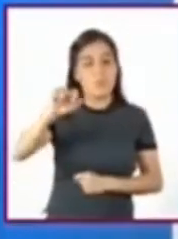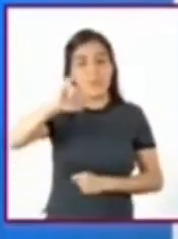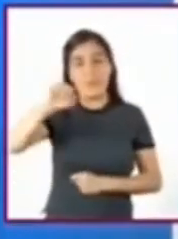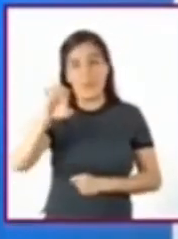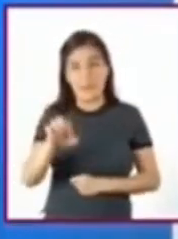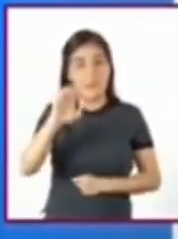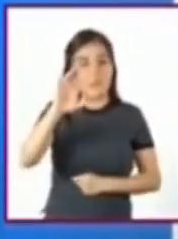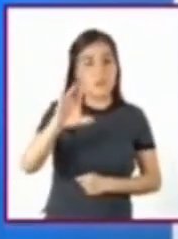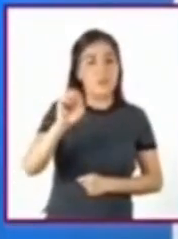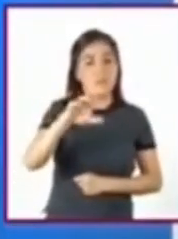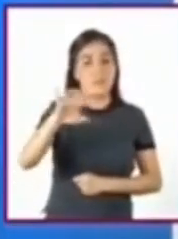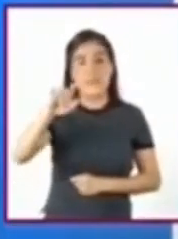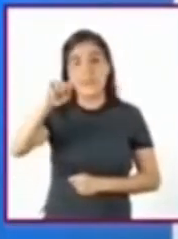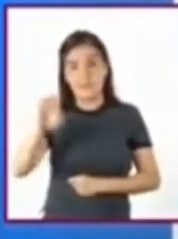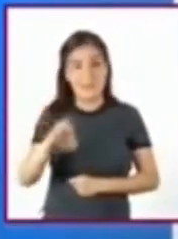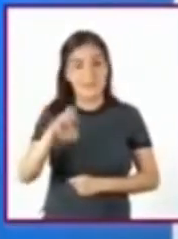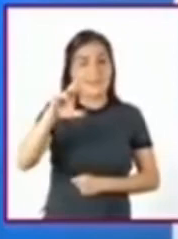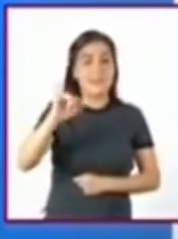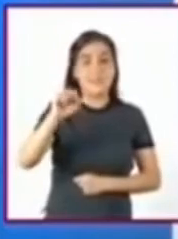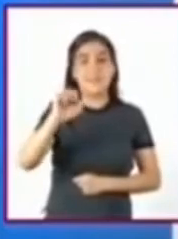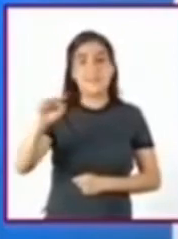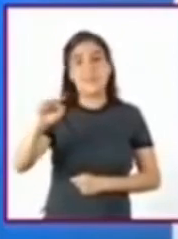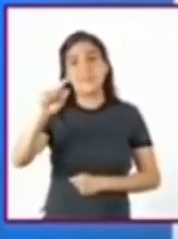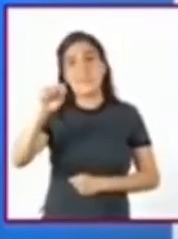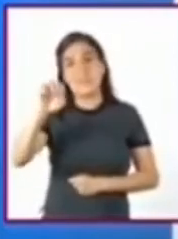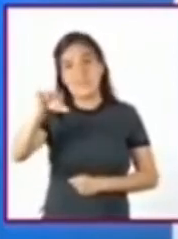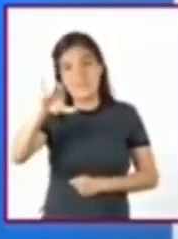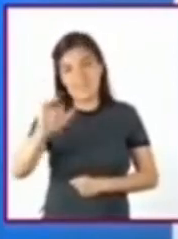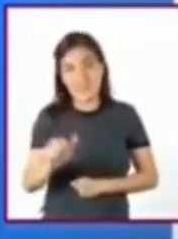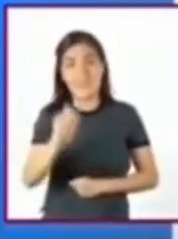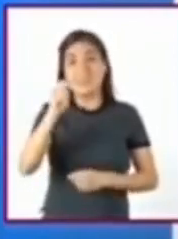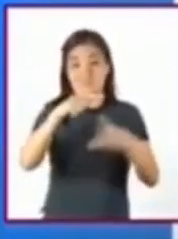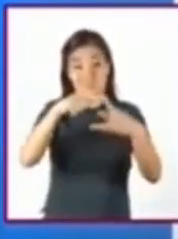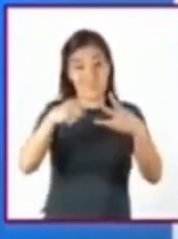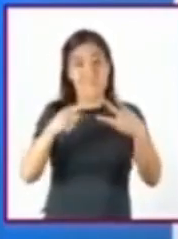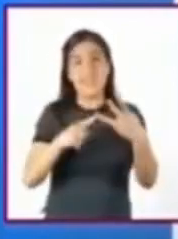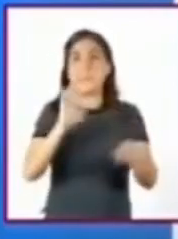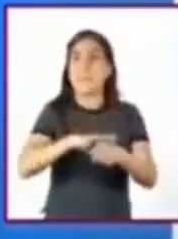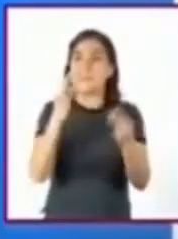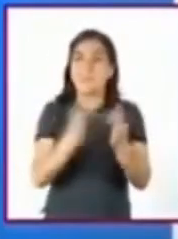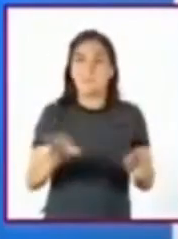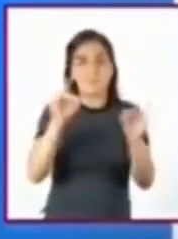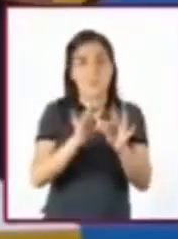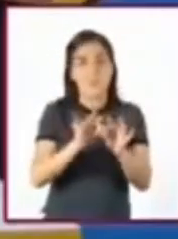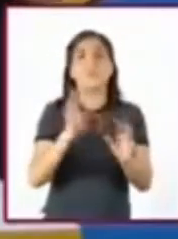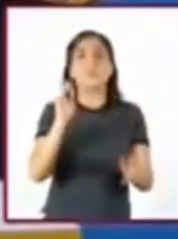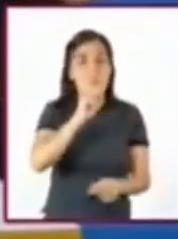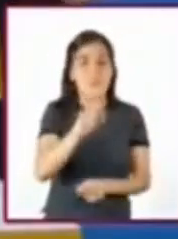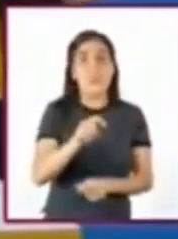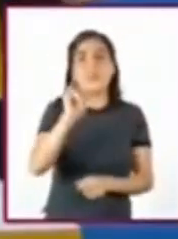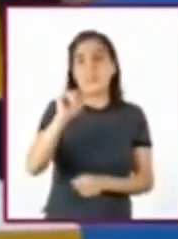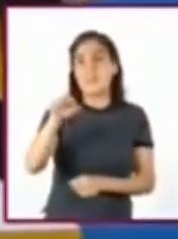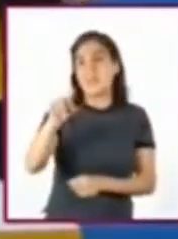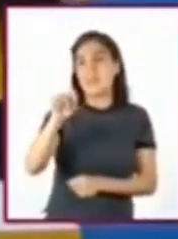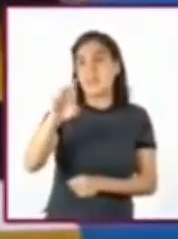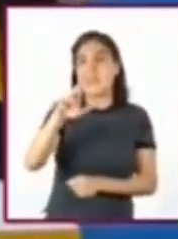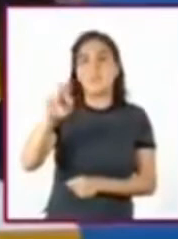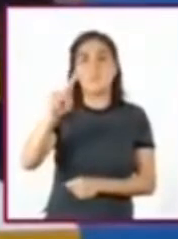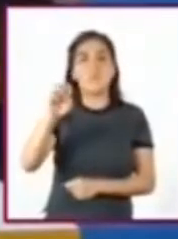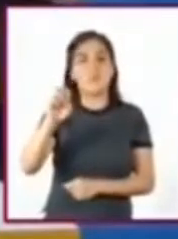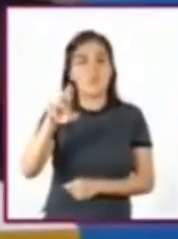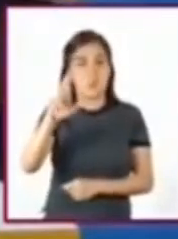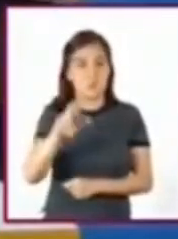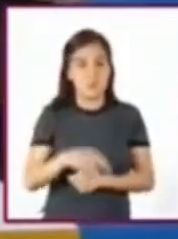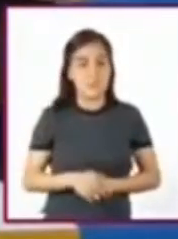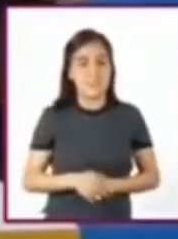y resistencia. Esos son los elementos más básicos y también podrían incluir un interruptor. Ya hemos hablado un